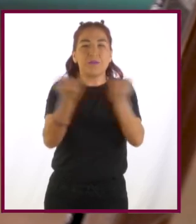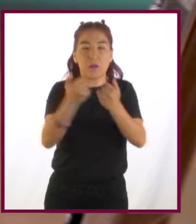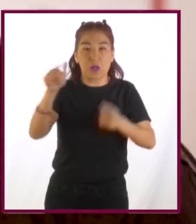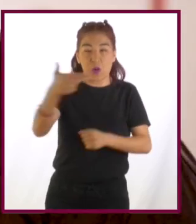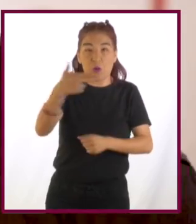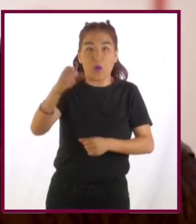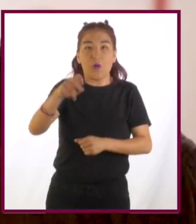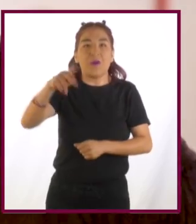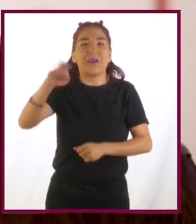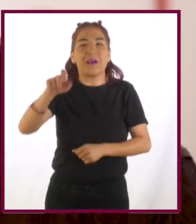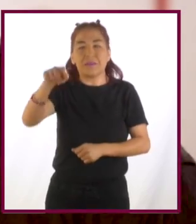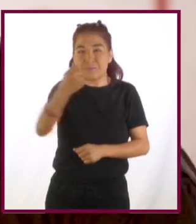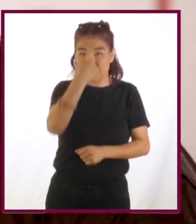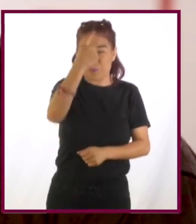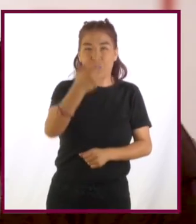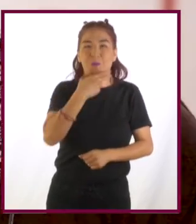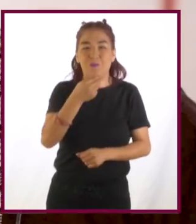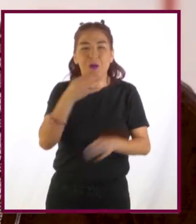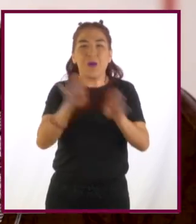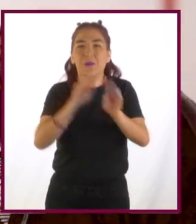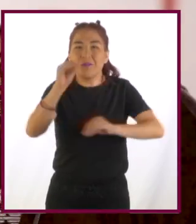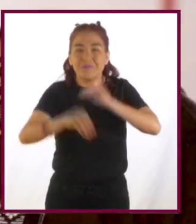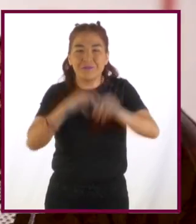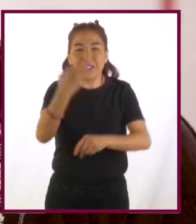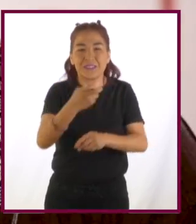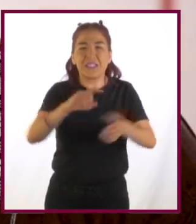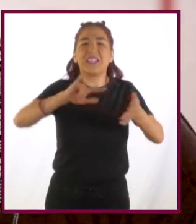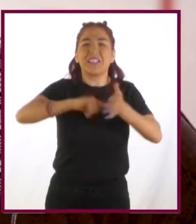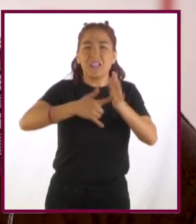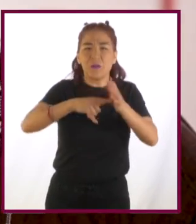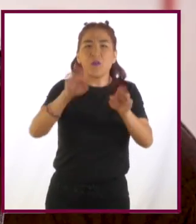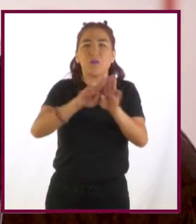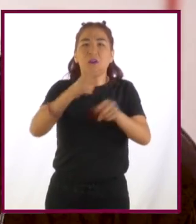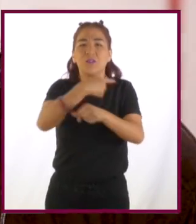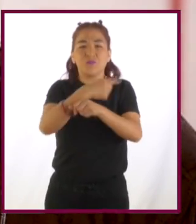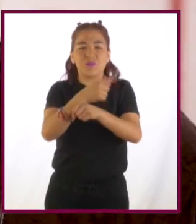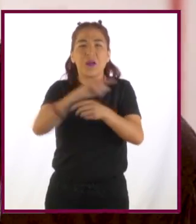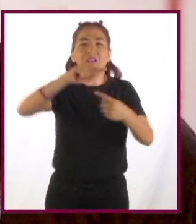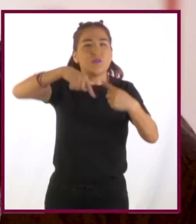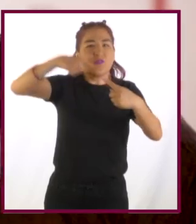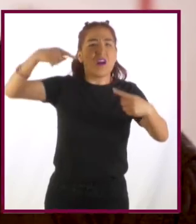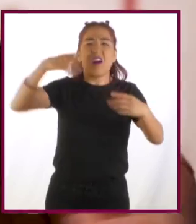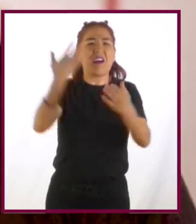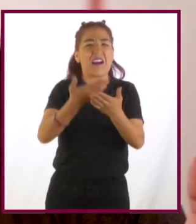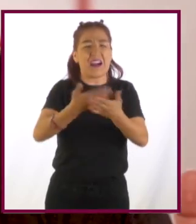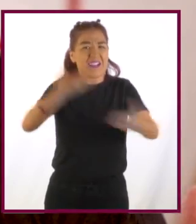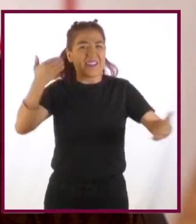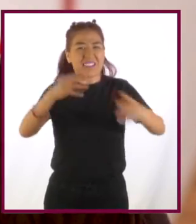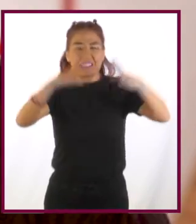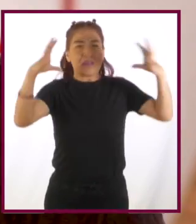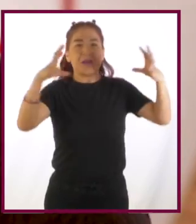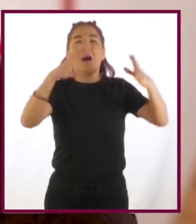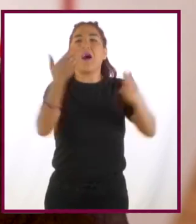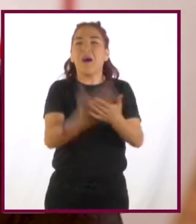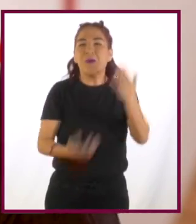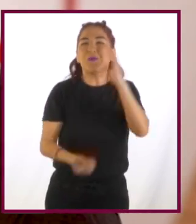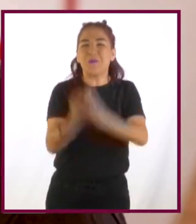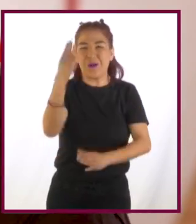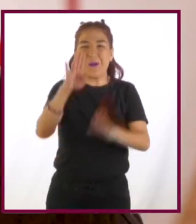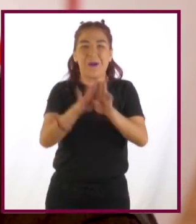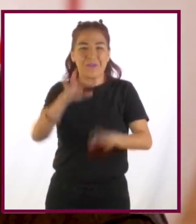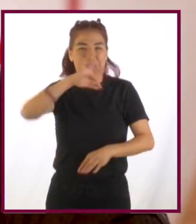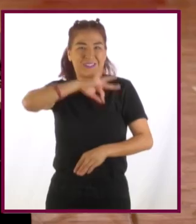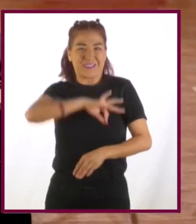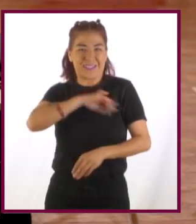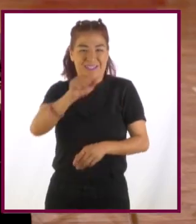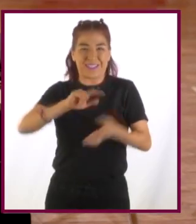mecánicos. Hooke fue el creador de un resorte que resolvió un viejo problema. De pronto los relojes ya no tendrían que ser grandes, ahora podrían llevarse en el